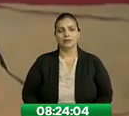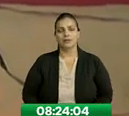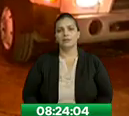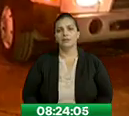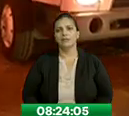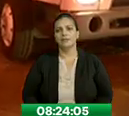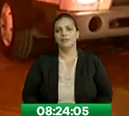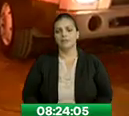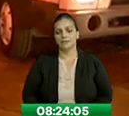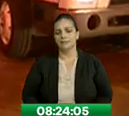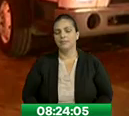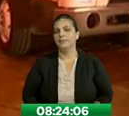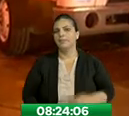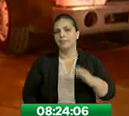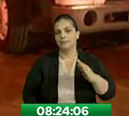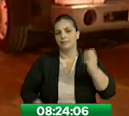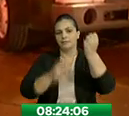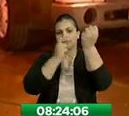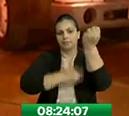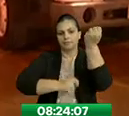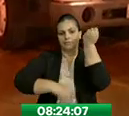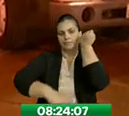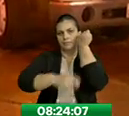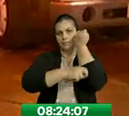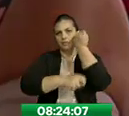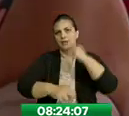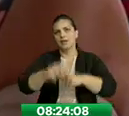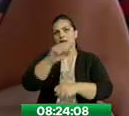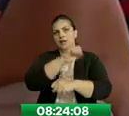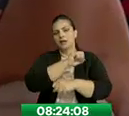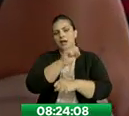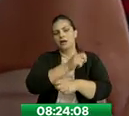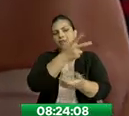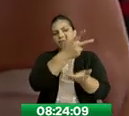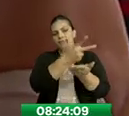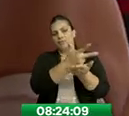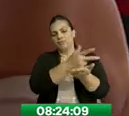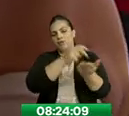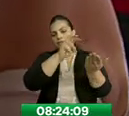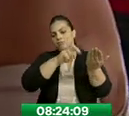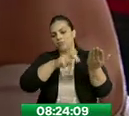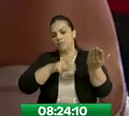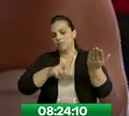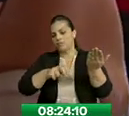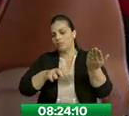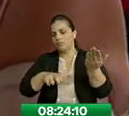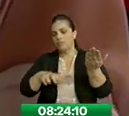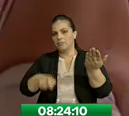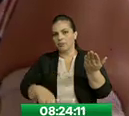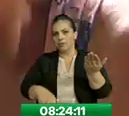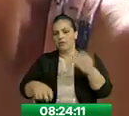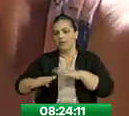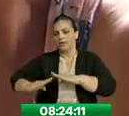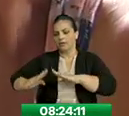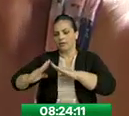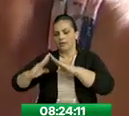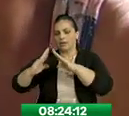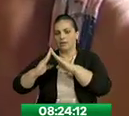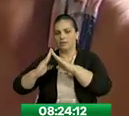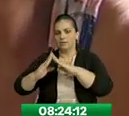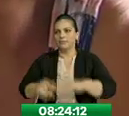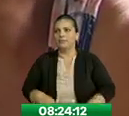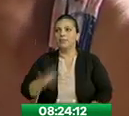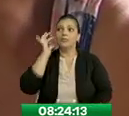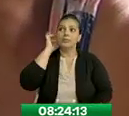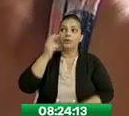y un poste de alumbrado público en el Cerro Santa Ana. La señora Sara Vallejo aseguró que casi muere aplastada. Y no nos dimos